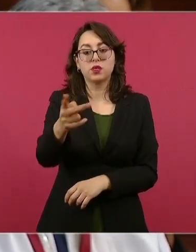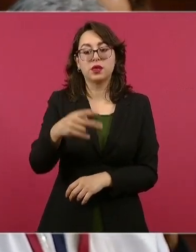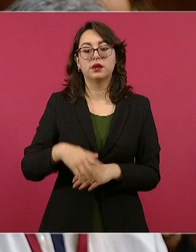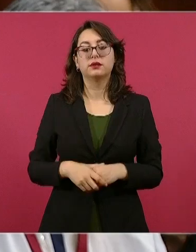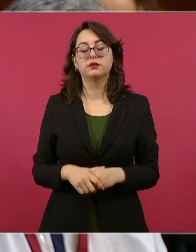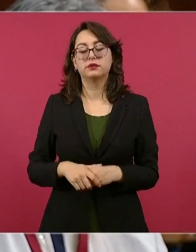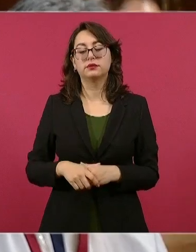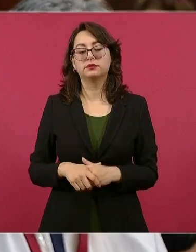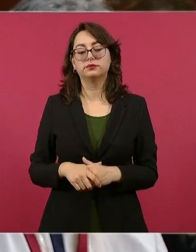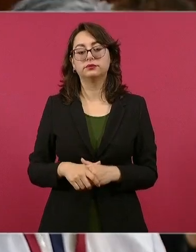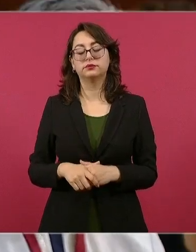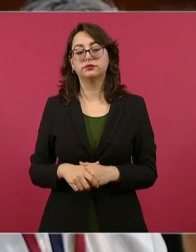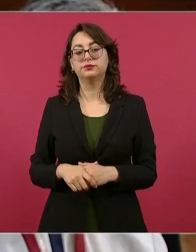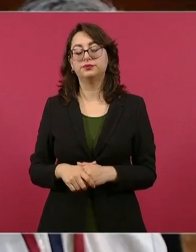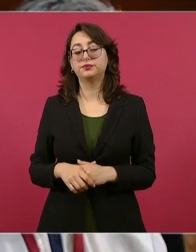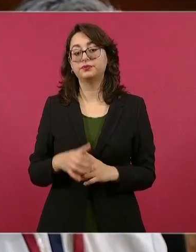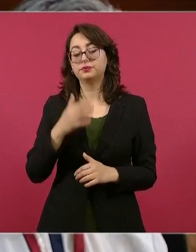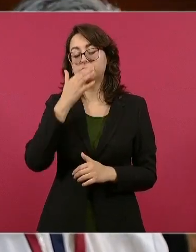de proponer